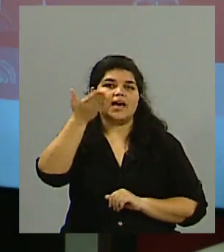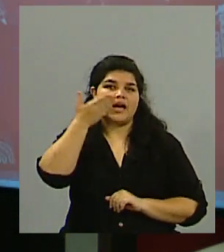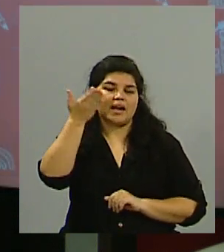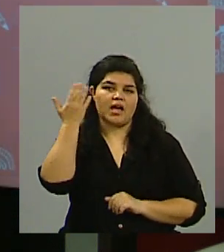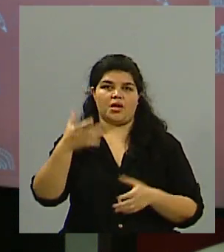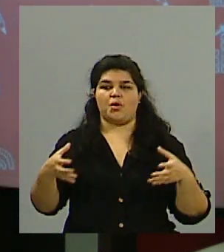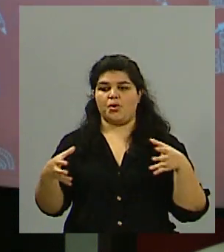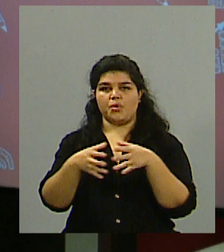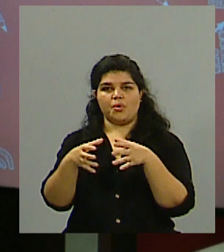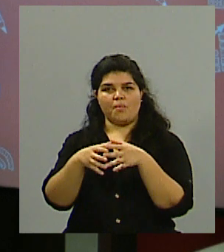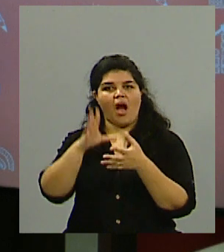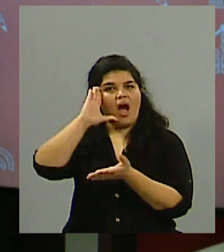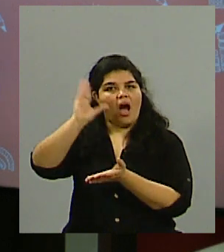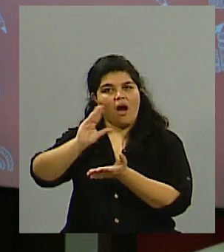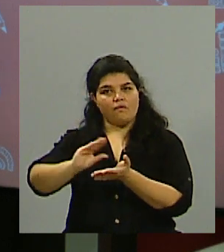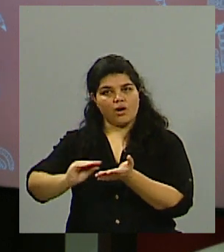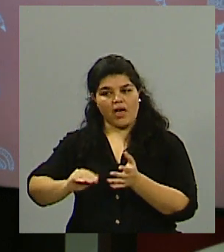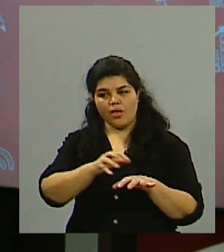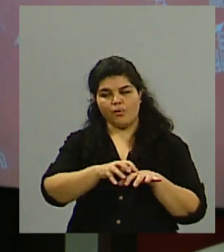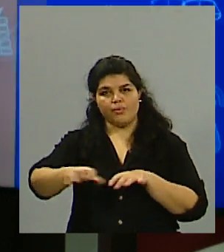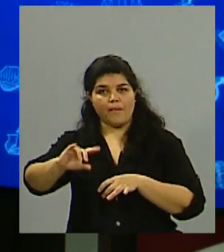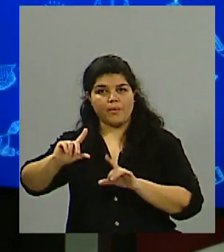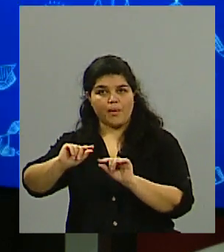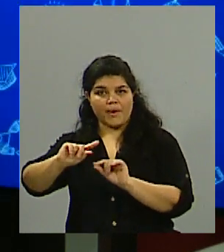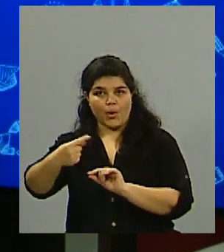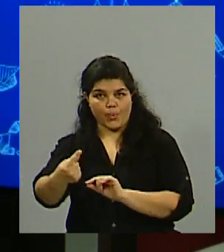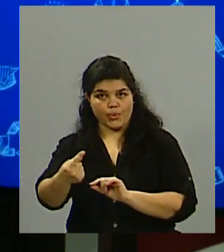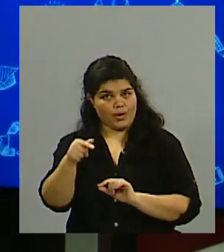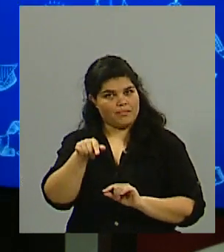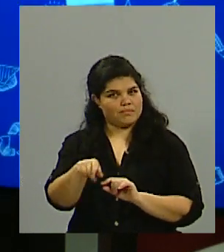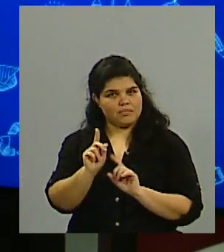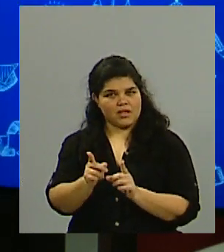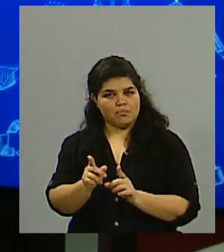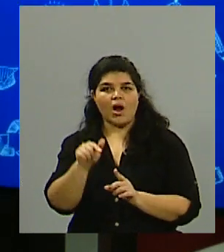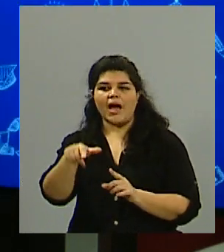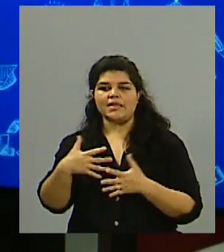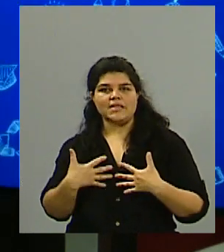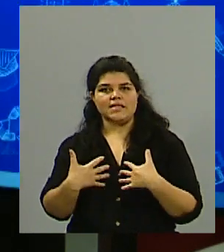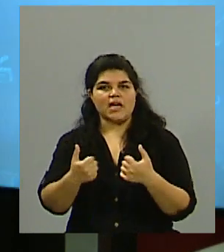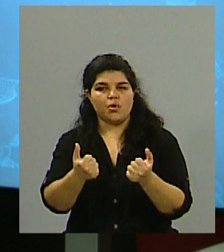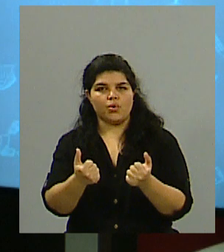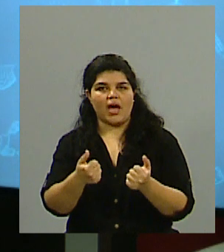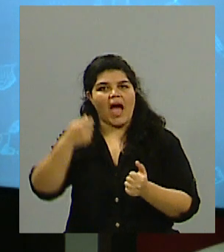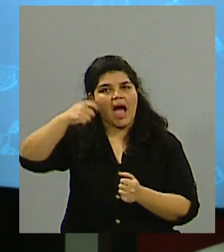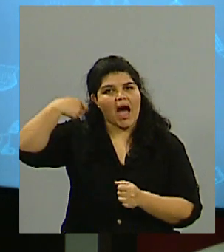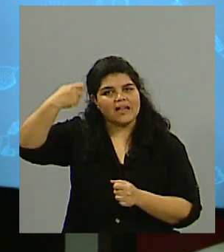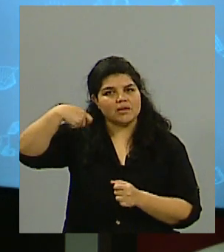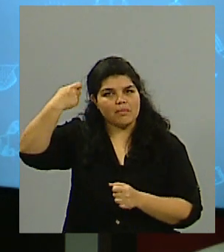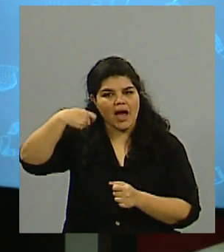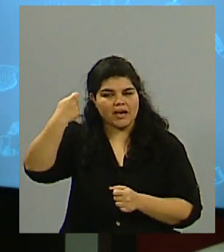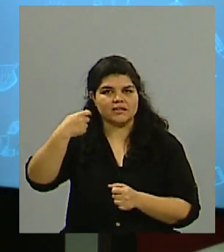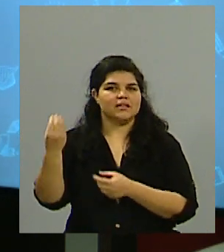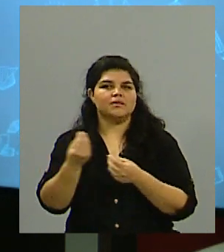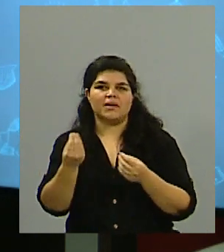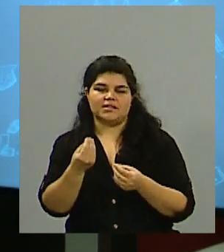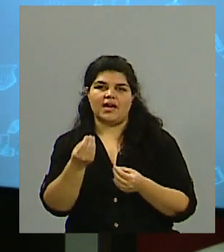de Abogados y Procuradores de Primera Circunscripción Judicial de Mendoza, que tiene que ver con la salud de los animales, la rehabilitación